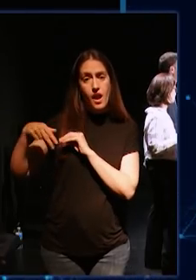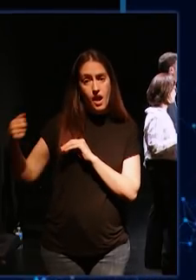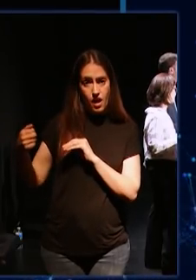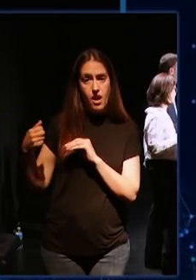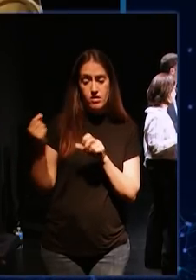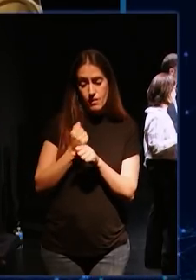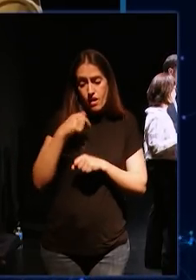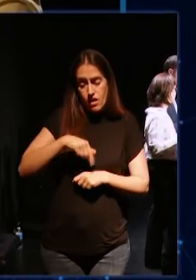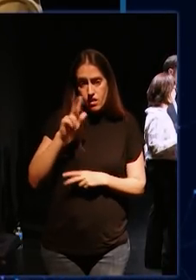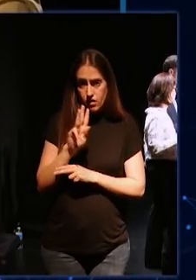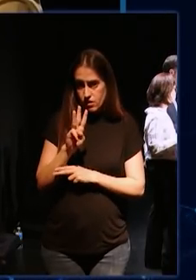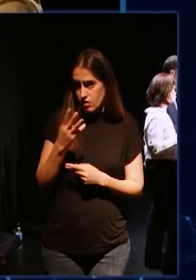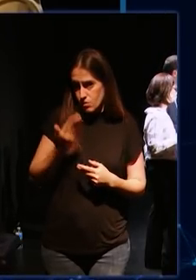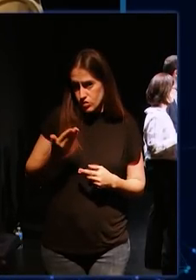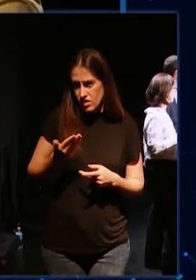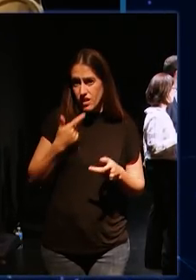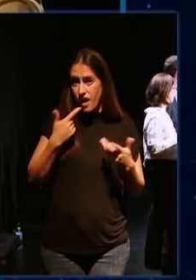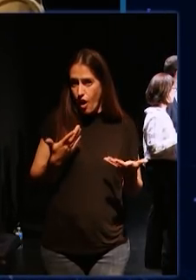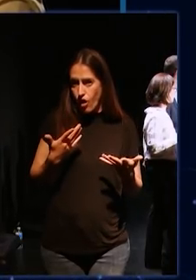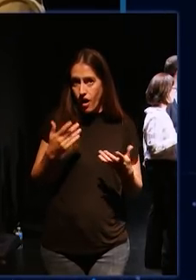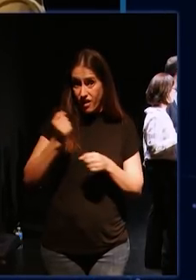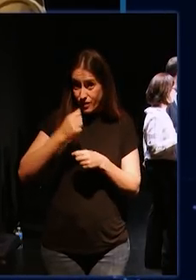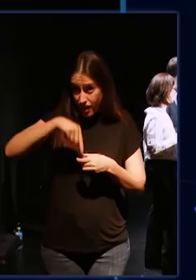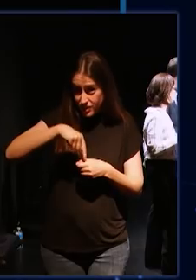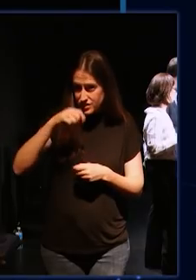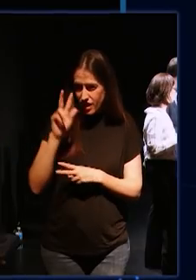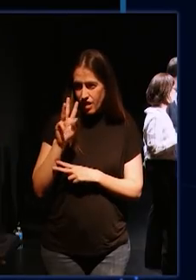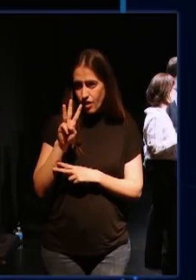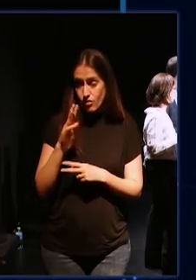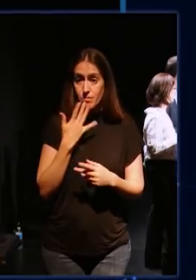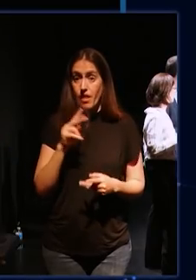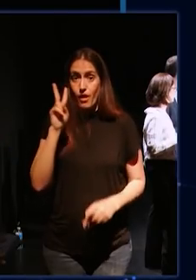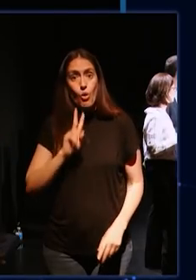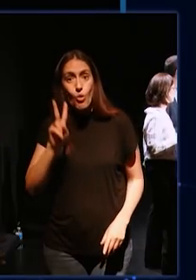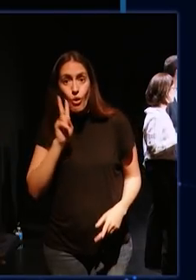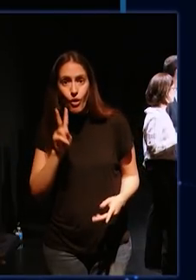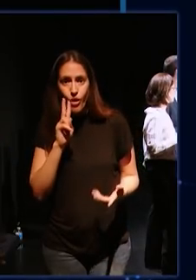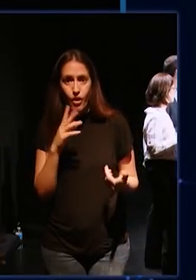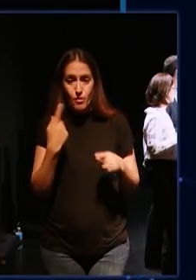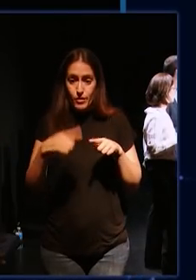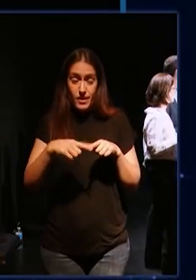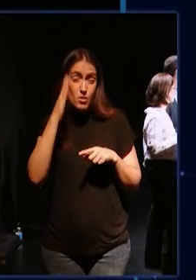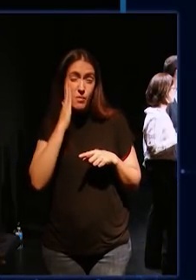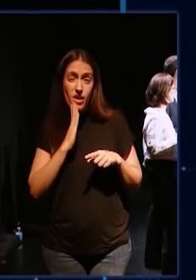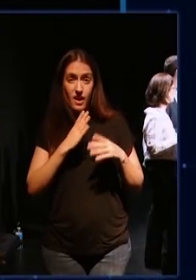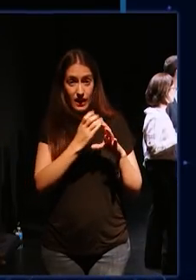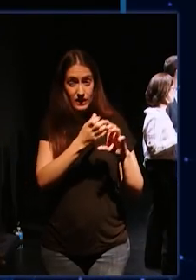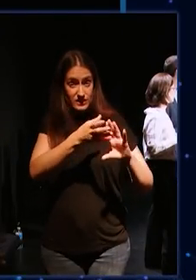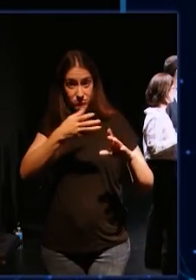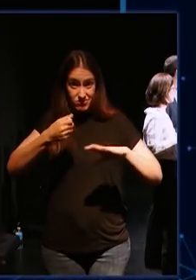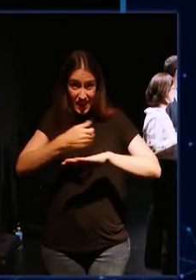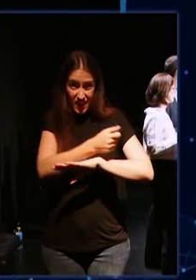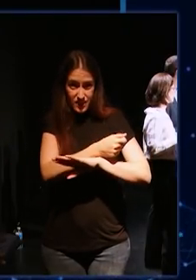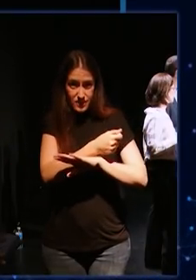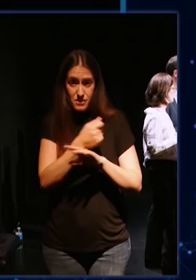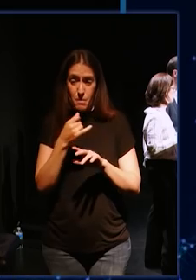Cardedeu. Actualmente es un lujo, porque casi, o sea, solo hace falta coger el tren por las mañanas y ver que la mayoría de la